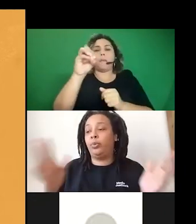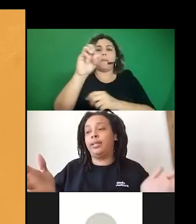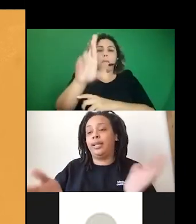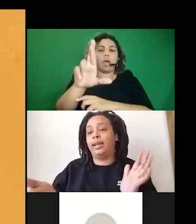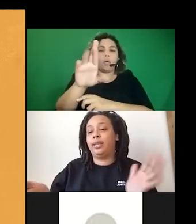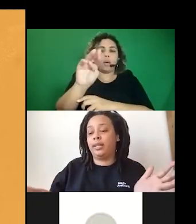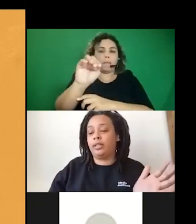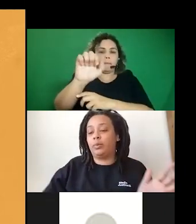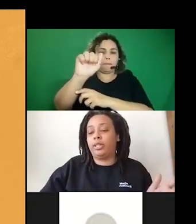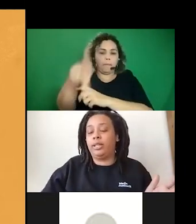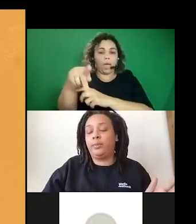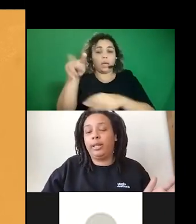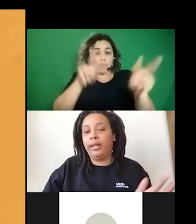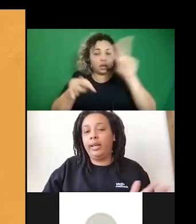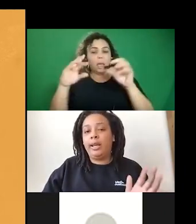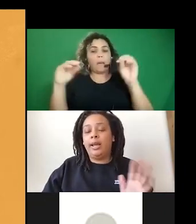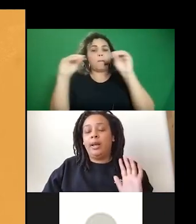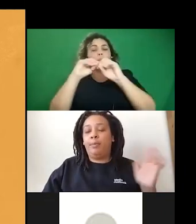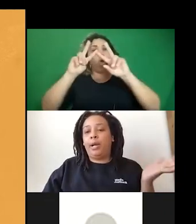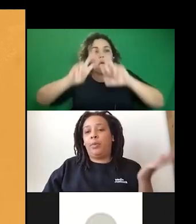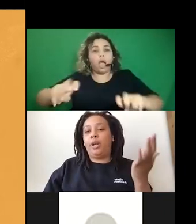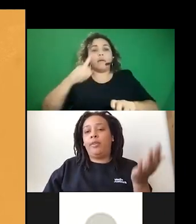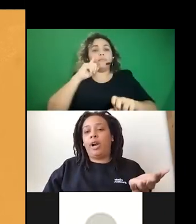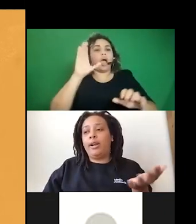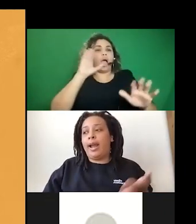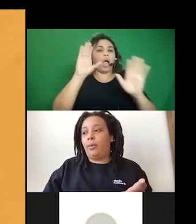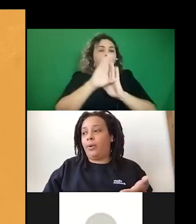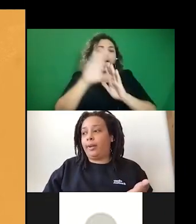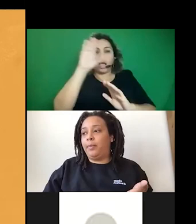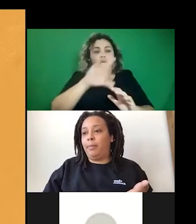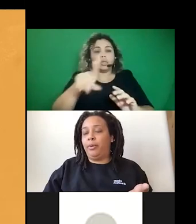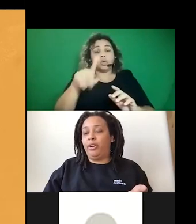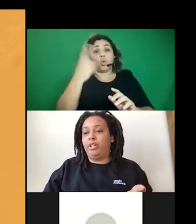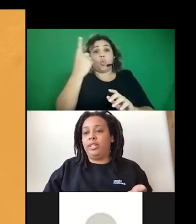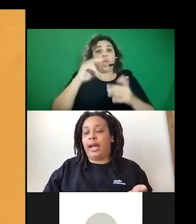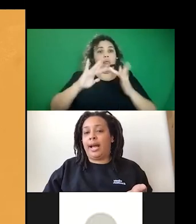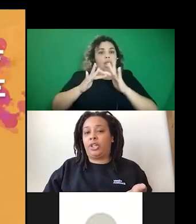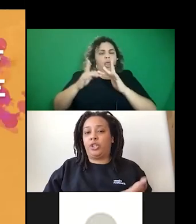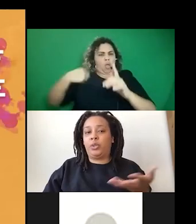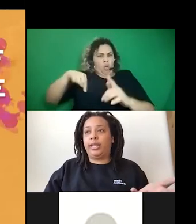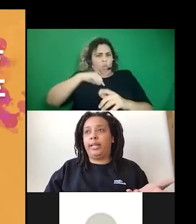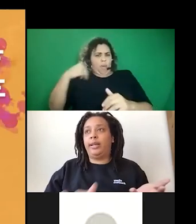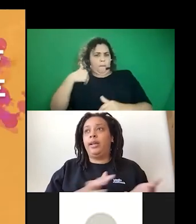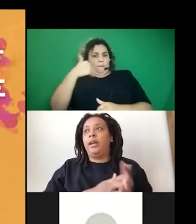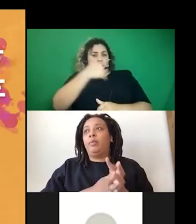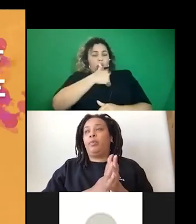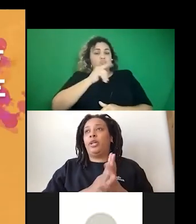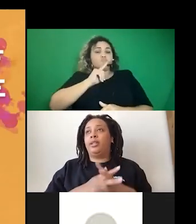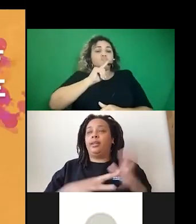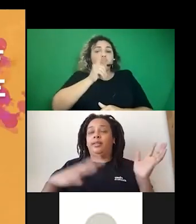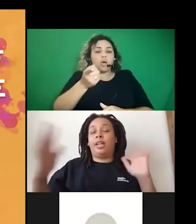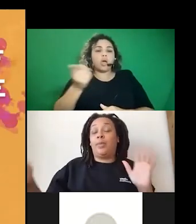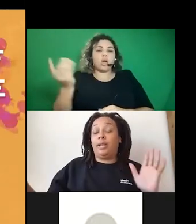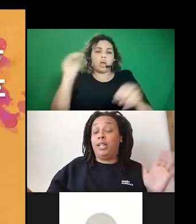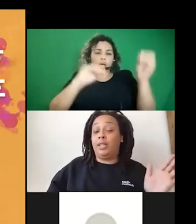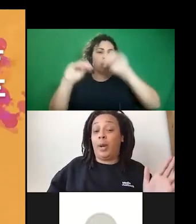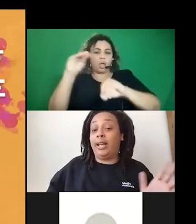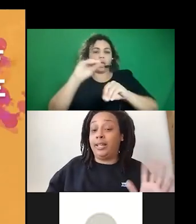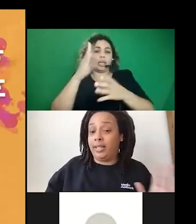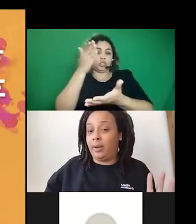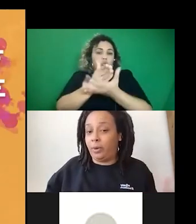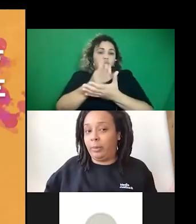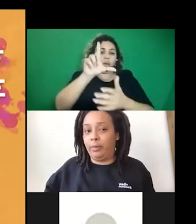por un mapeo del poder pero quizás luego lo podamos entrar más a fondo pero uno de nuestros